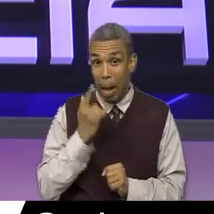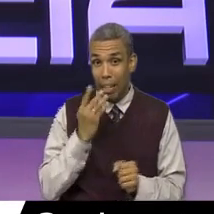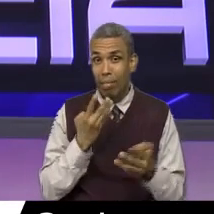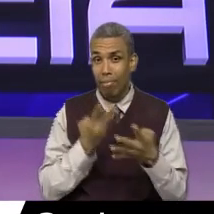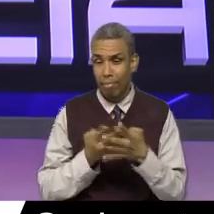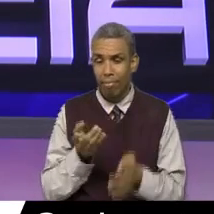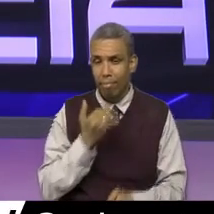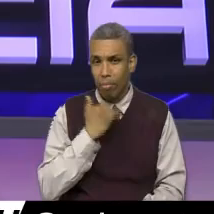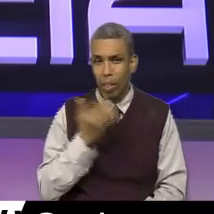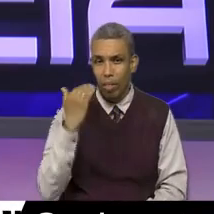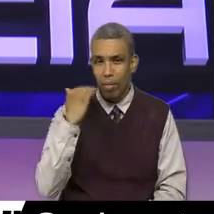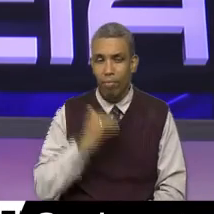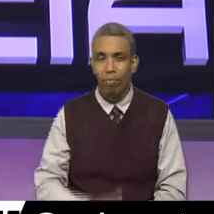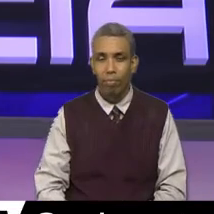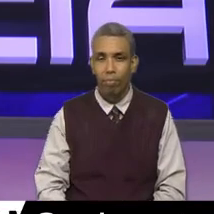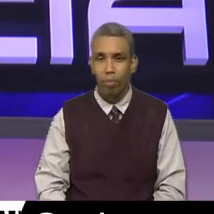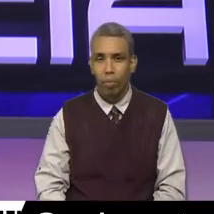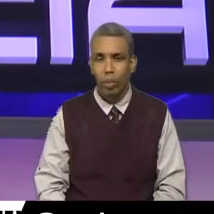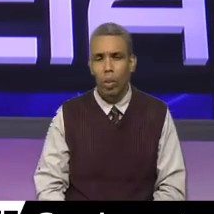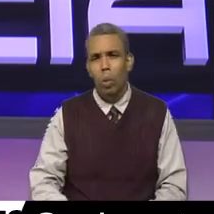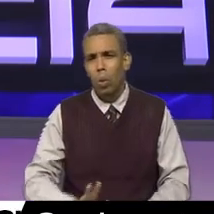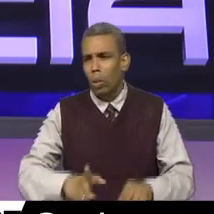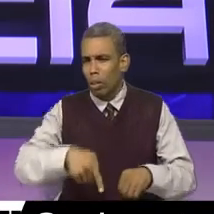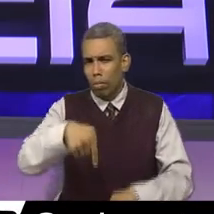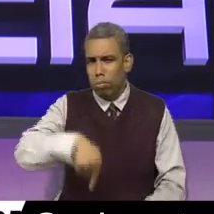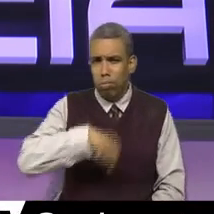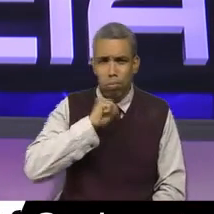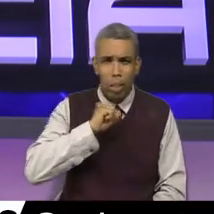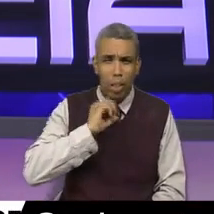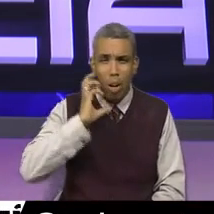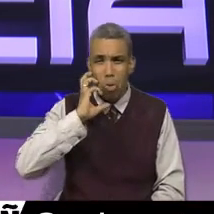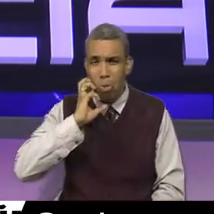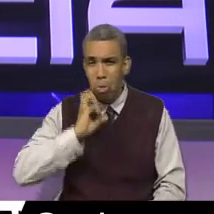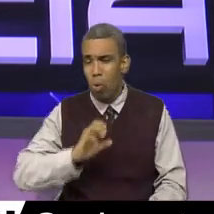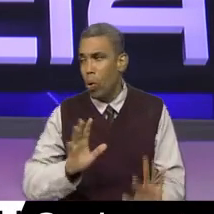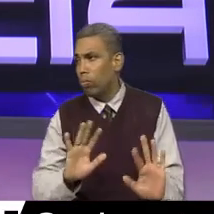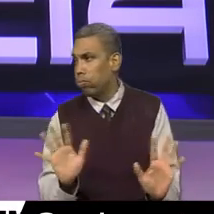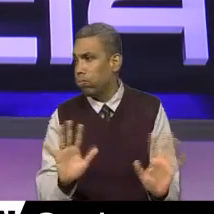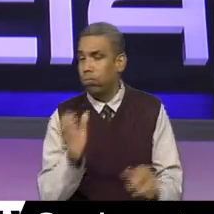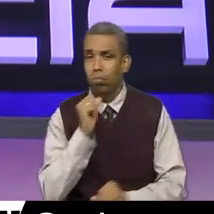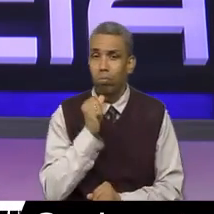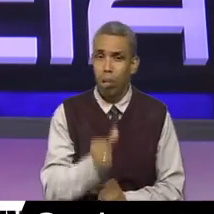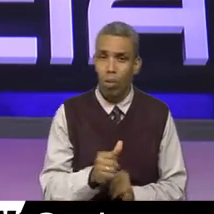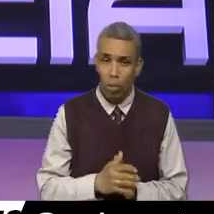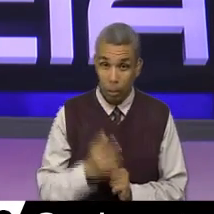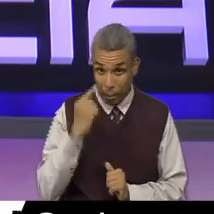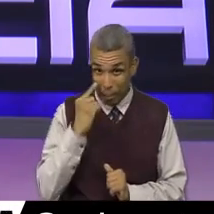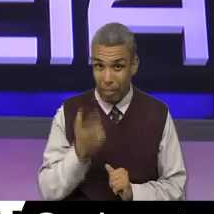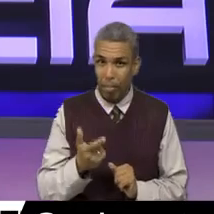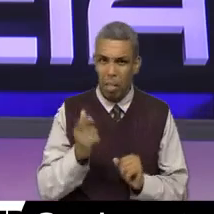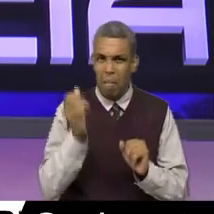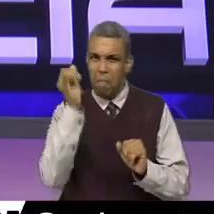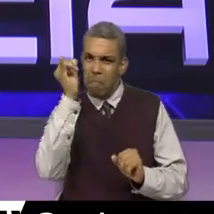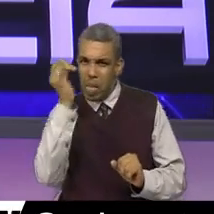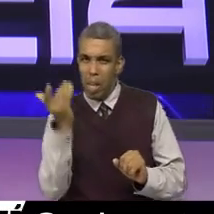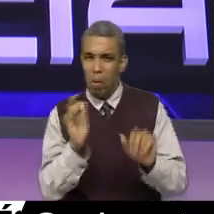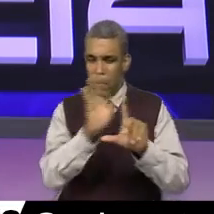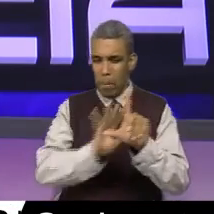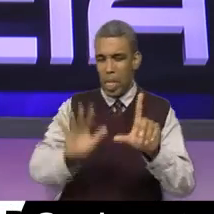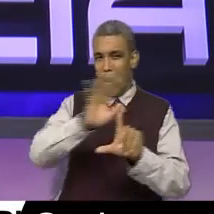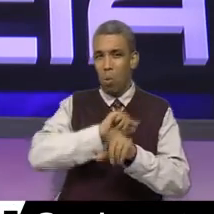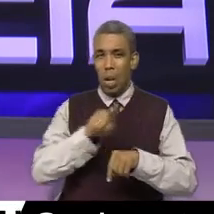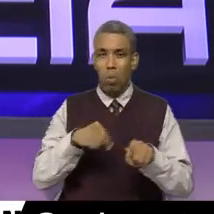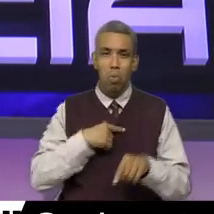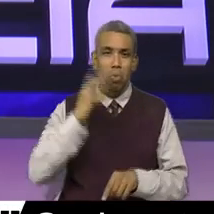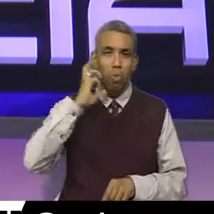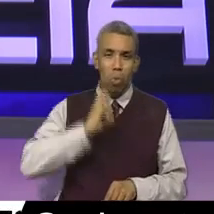comunidad denuncia ola de robos en diferentes sectores de la ciudad. Hasta los avisos comerciales se llevan los ladrones, como lo muestran algunas